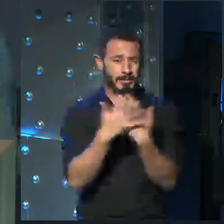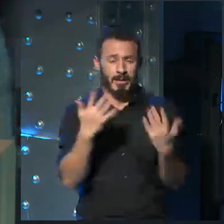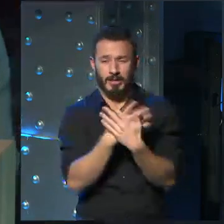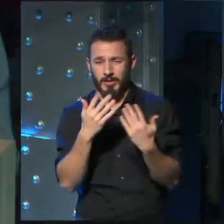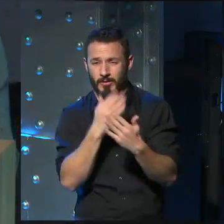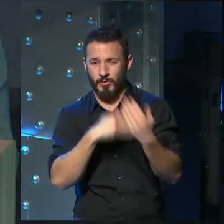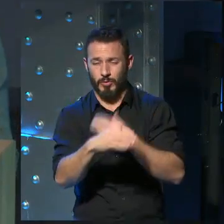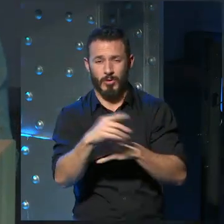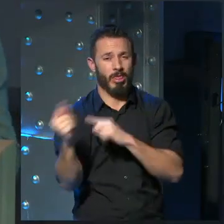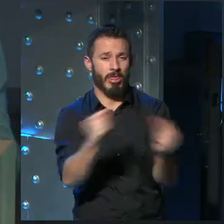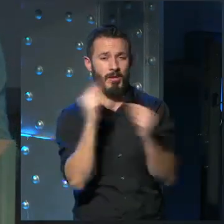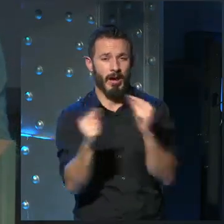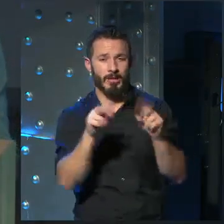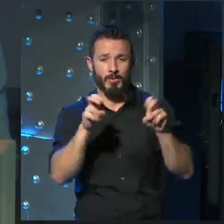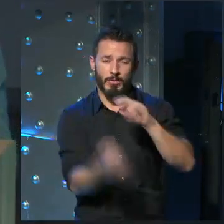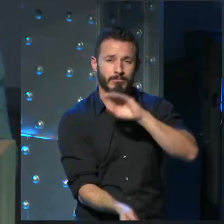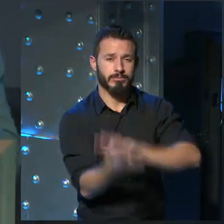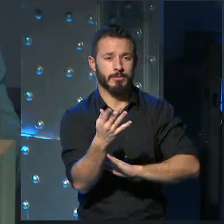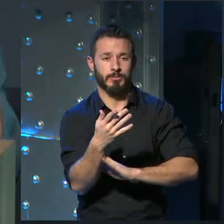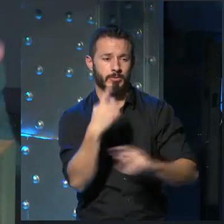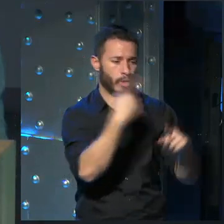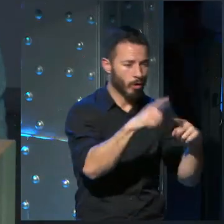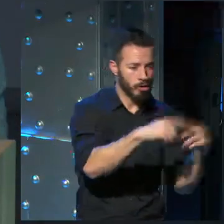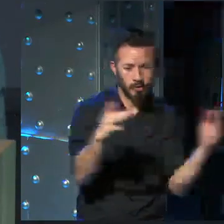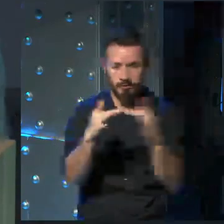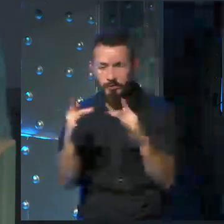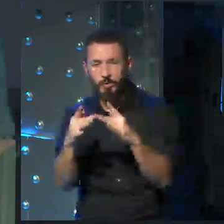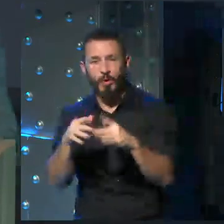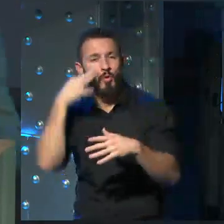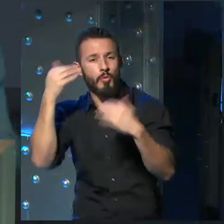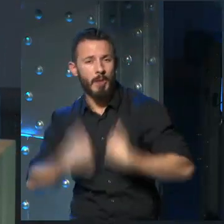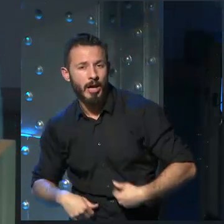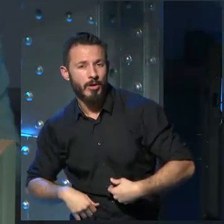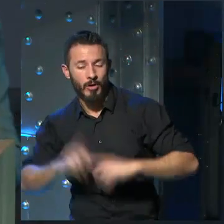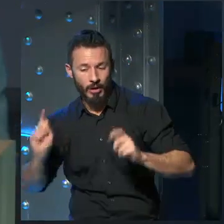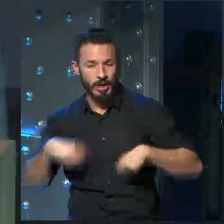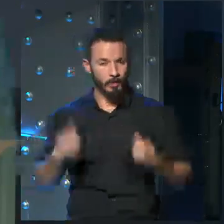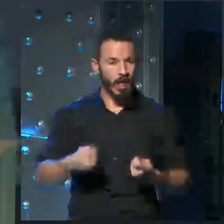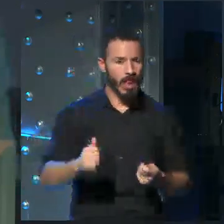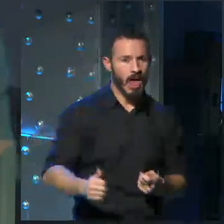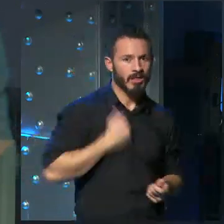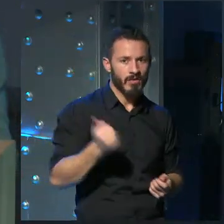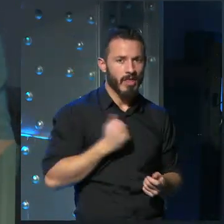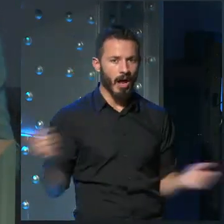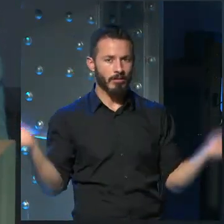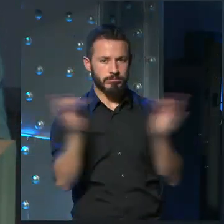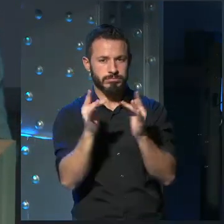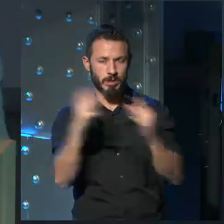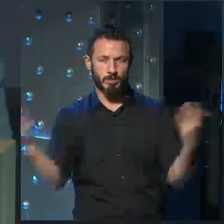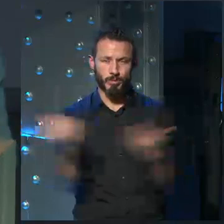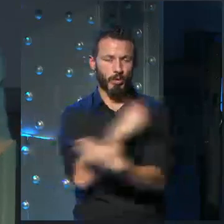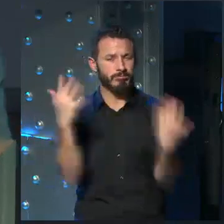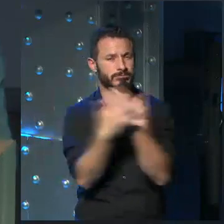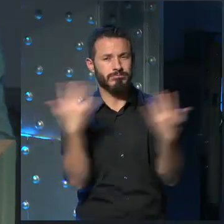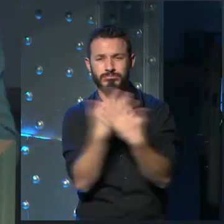debates entre las cosas y lo humano, lo natural y lo artificial. Todo eso se va a combinar de una manera muy